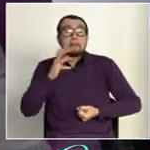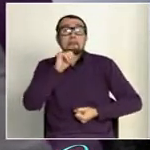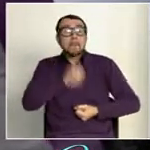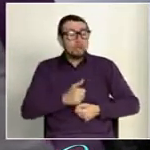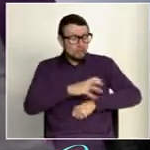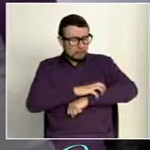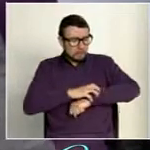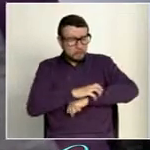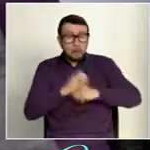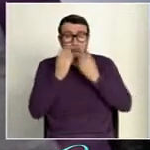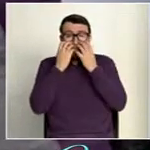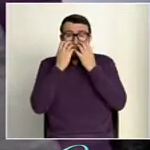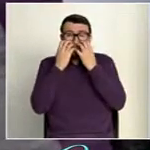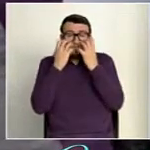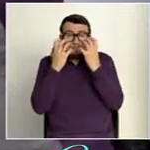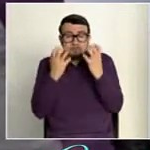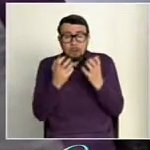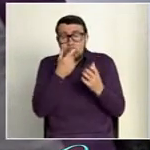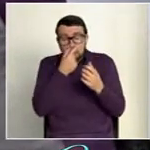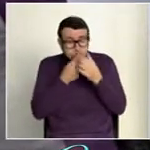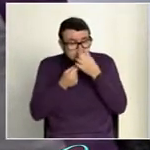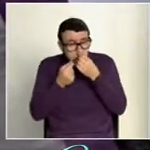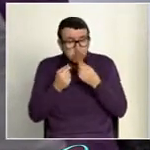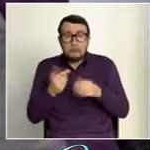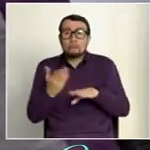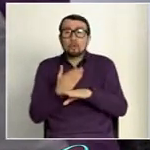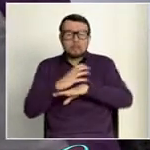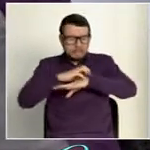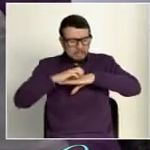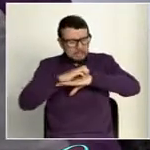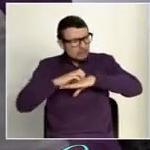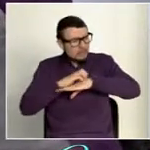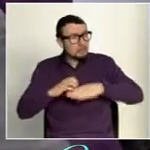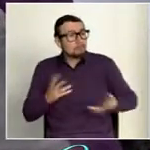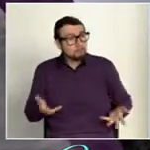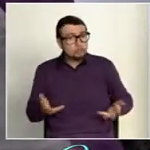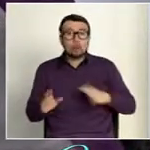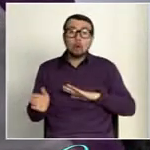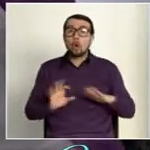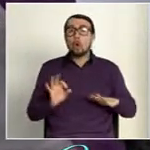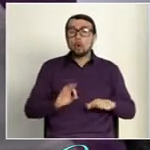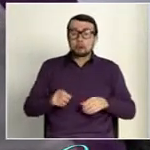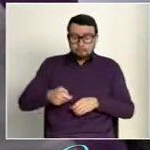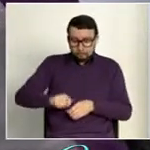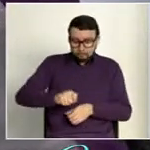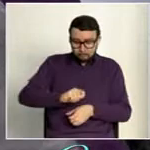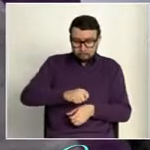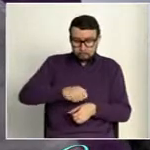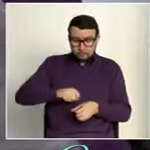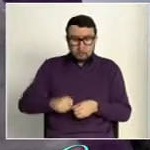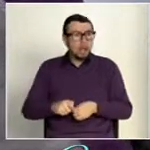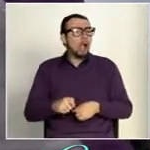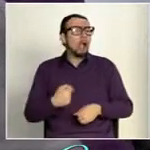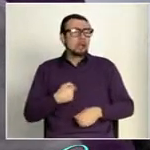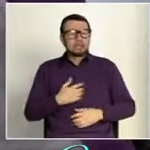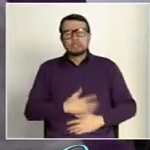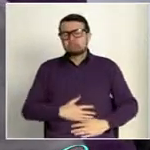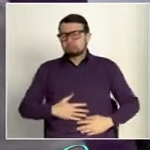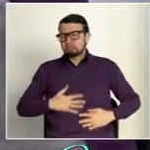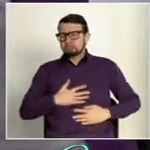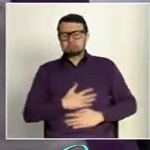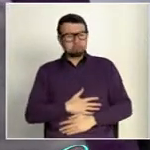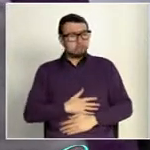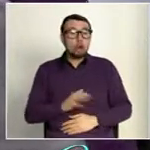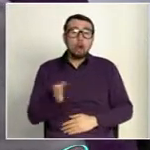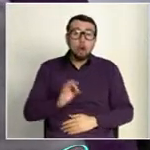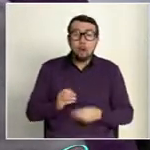las secreciones y los problemas dermatológicos, que comen enlatados y embutidos, que tienen problemas digestivos, que comen